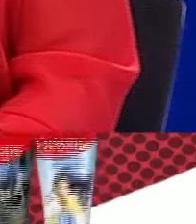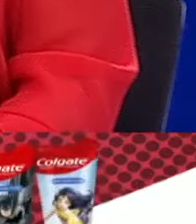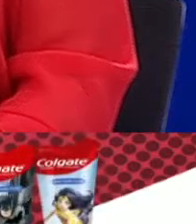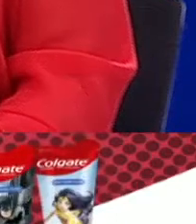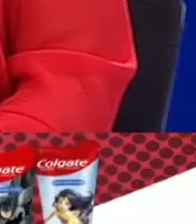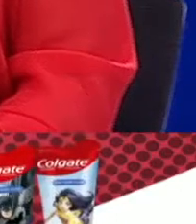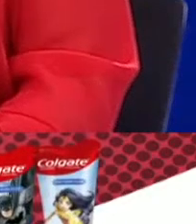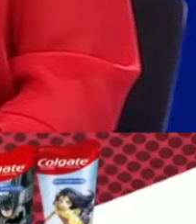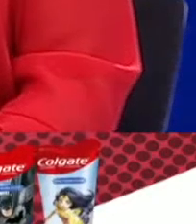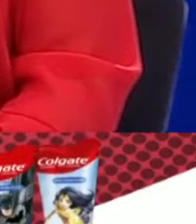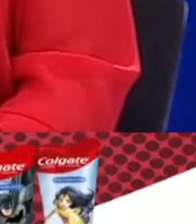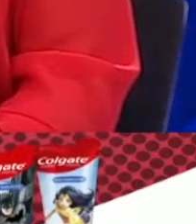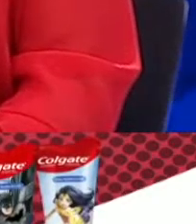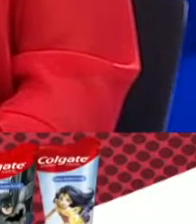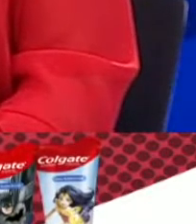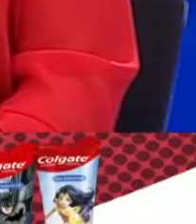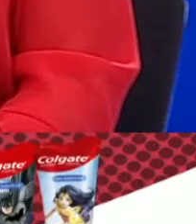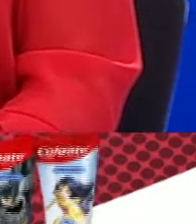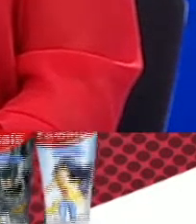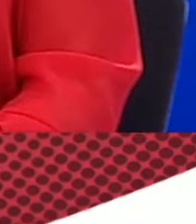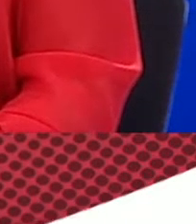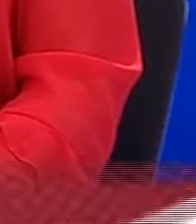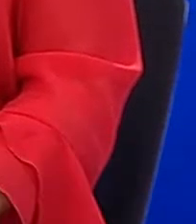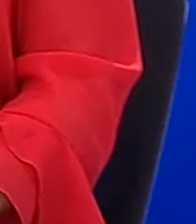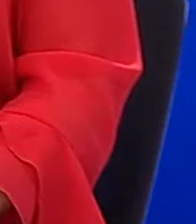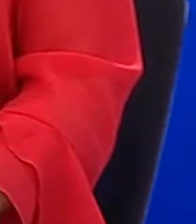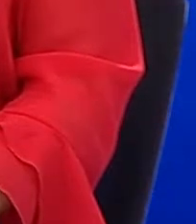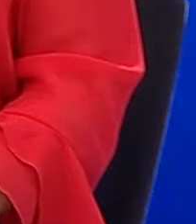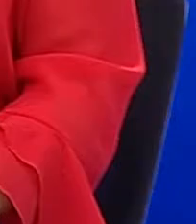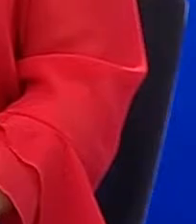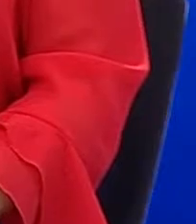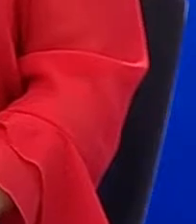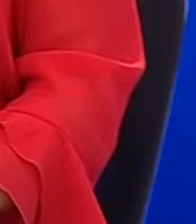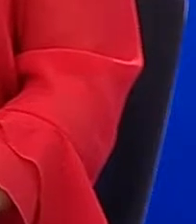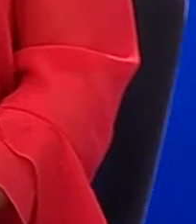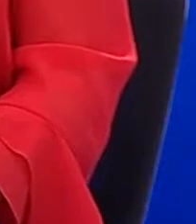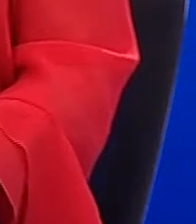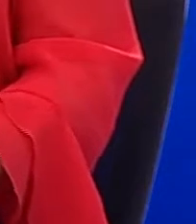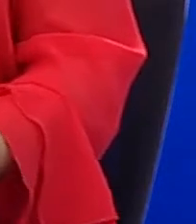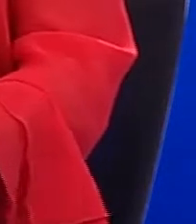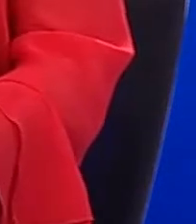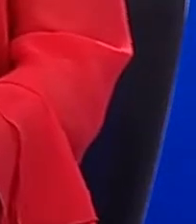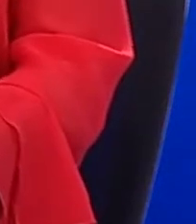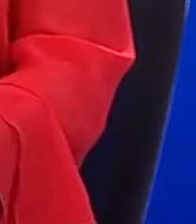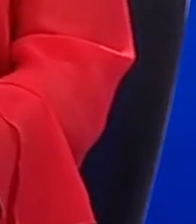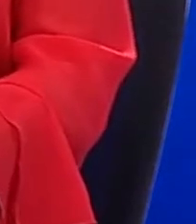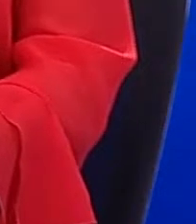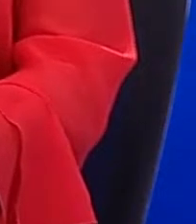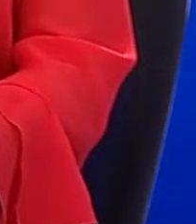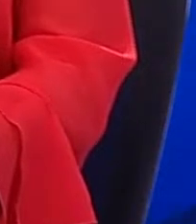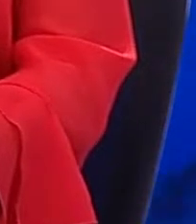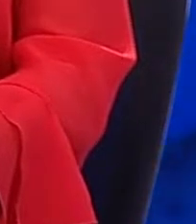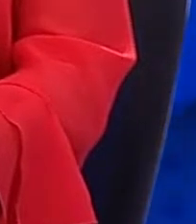delito. Vamos ahora a hablar de una banda de raqueteros que acabó con la vida de una madre que se resistió al robo de su celular. Su familia pide ahora que encuentren a los